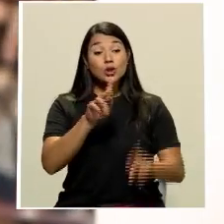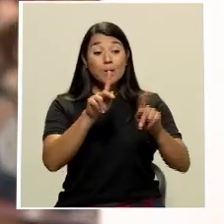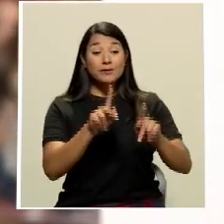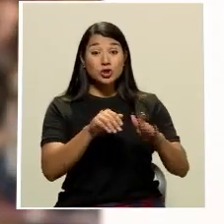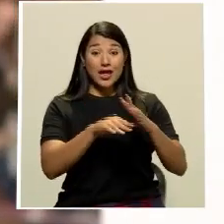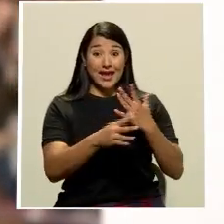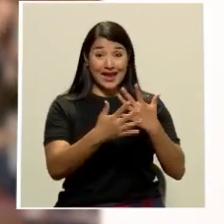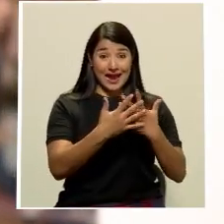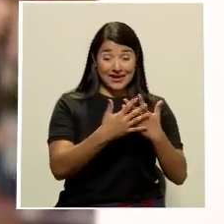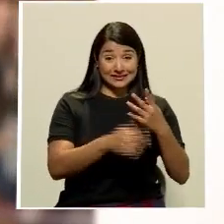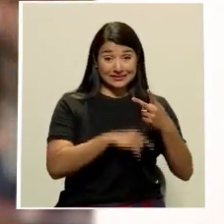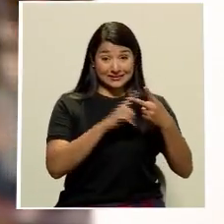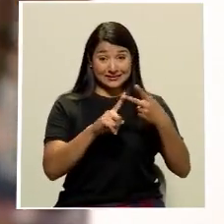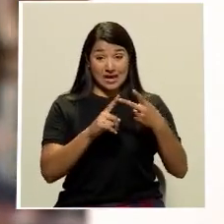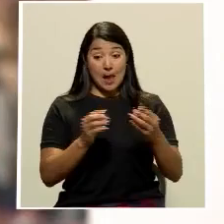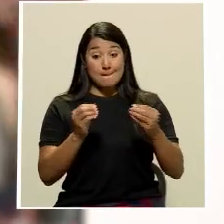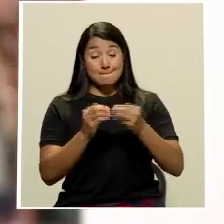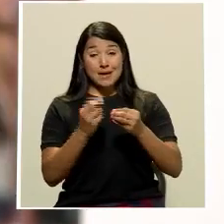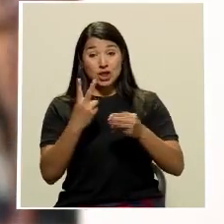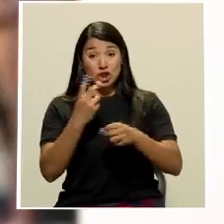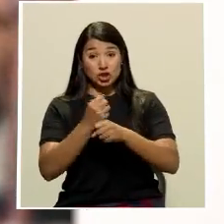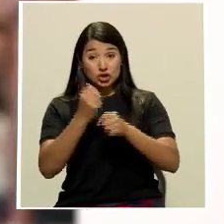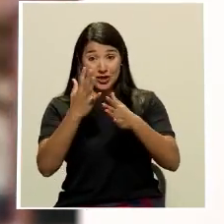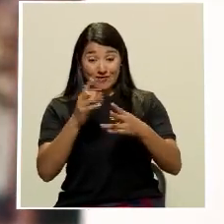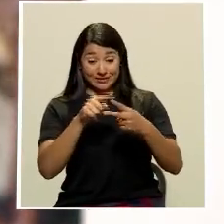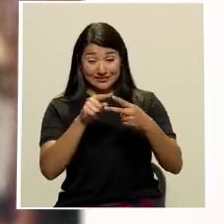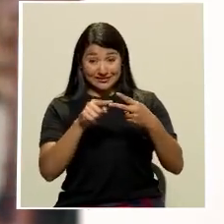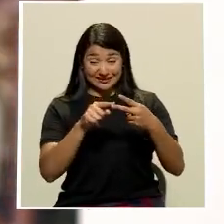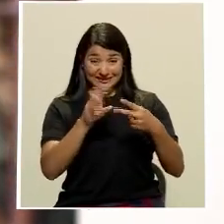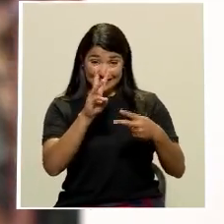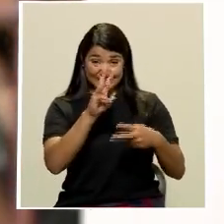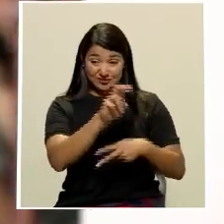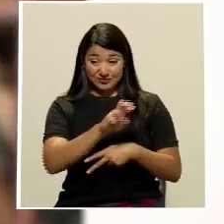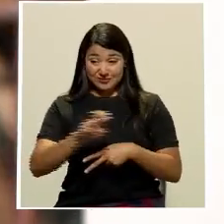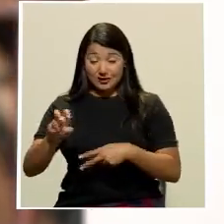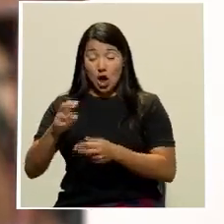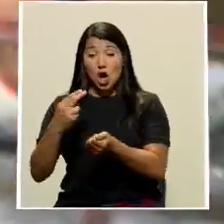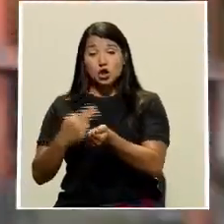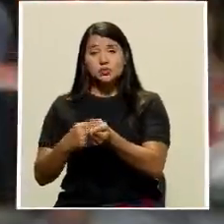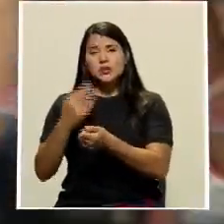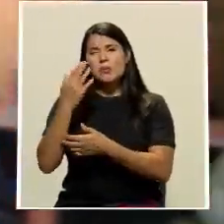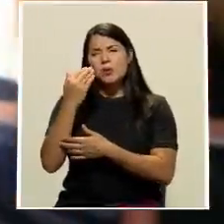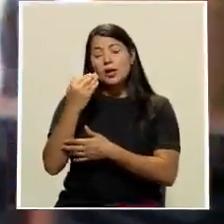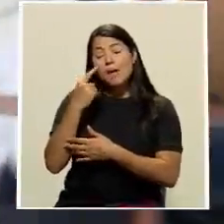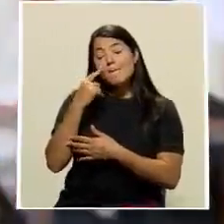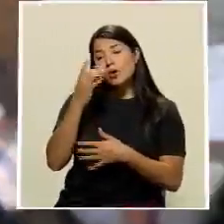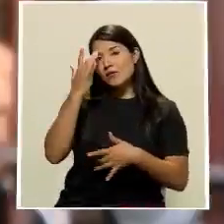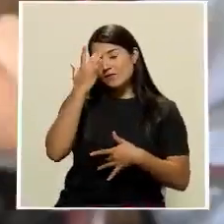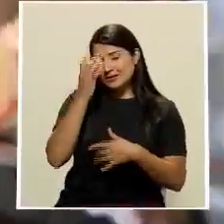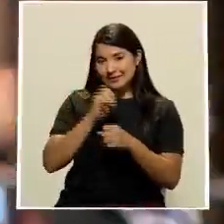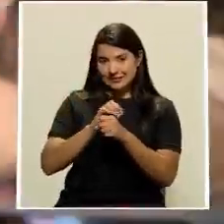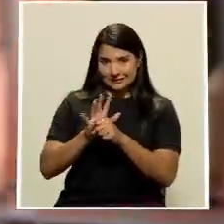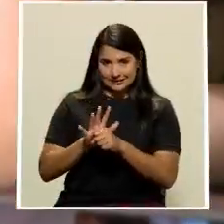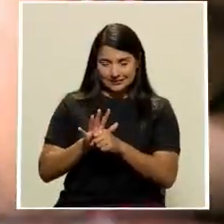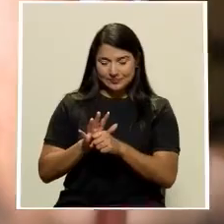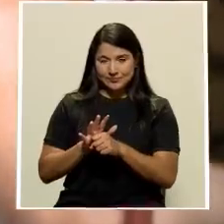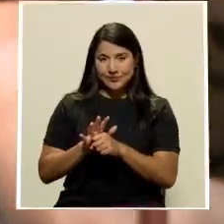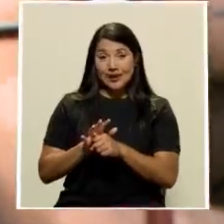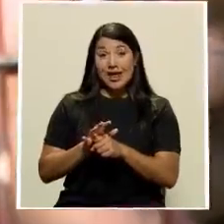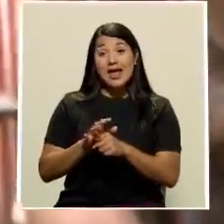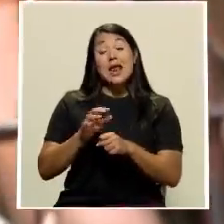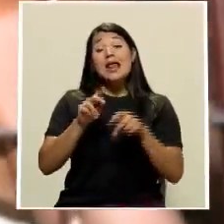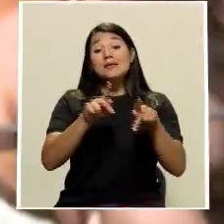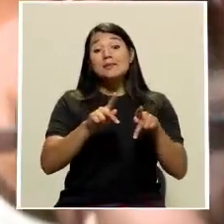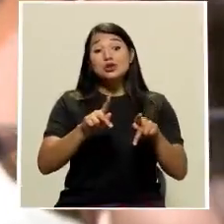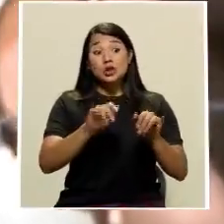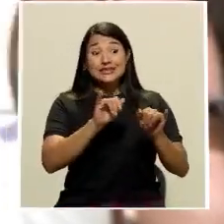de libertad y 2 funcionarios del sistema penitenciario que fueron trasladados a un centro médico debido al virus SARS-CoV-2. Los privados de